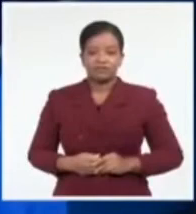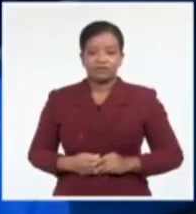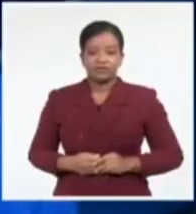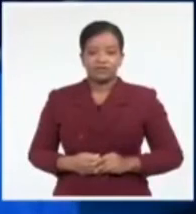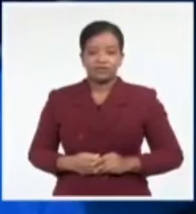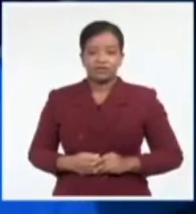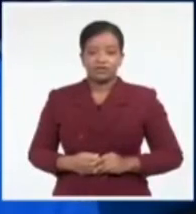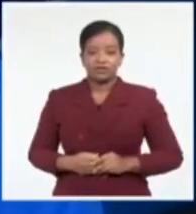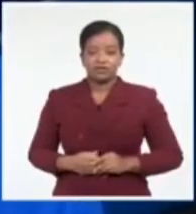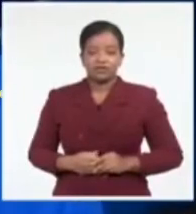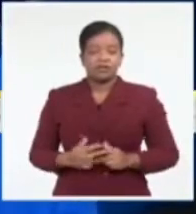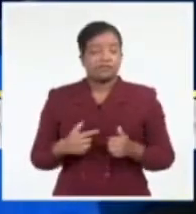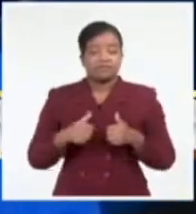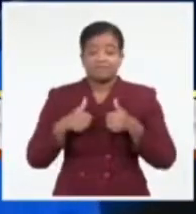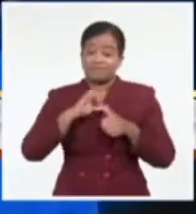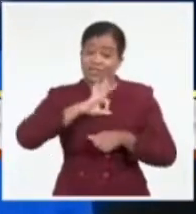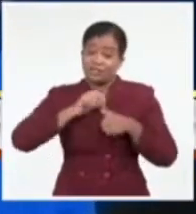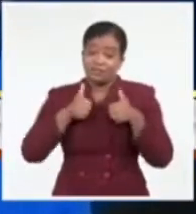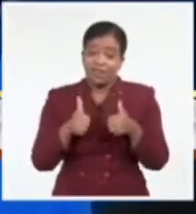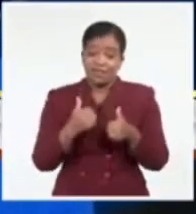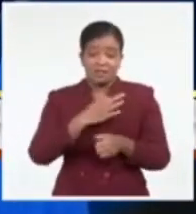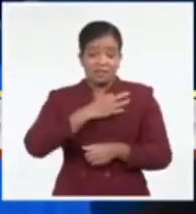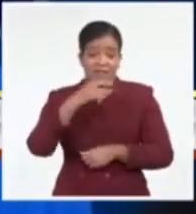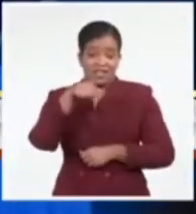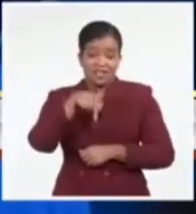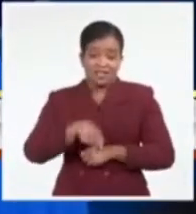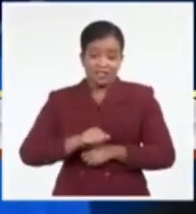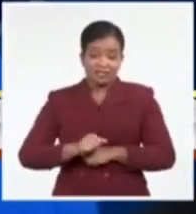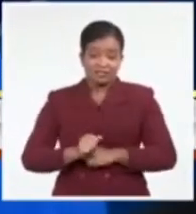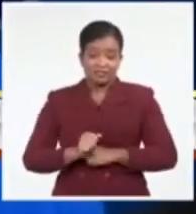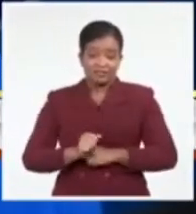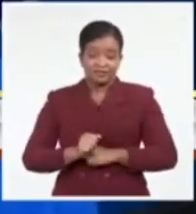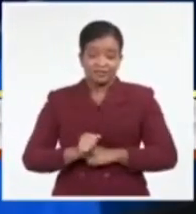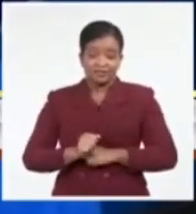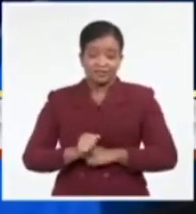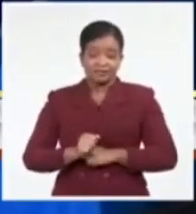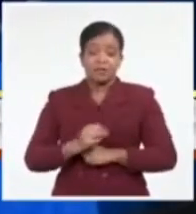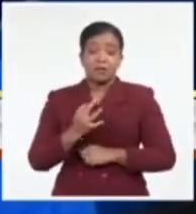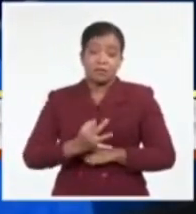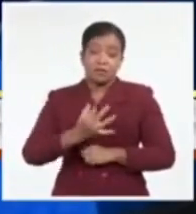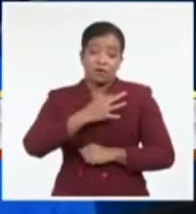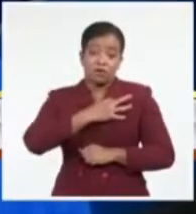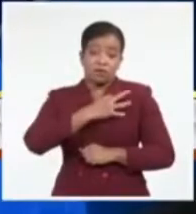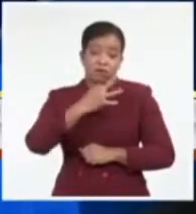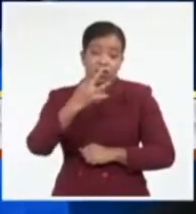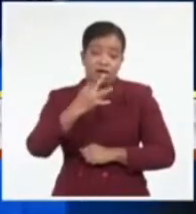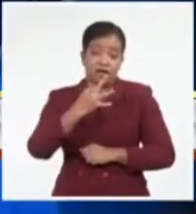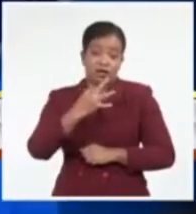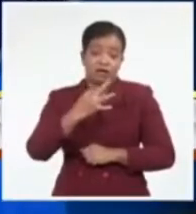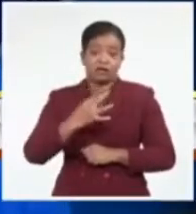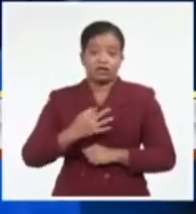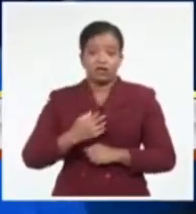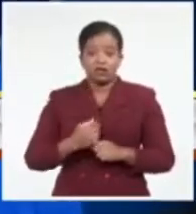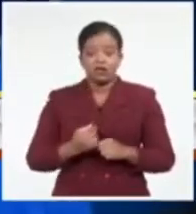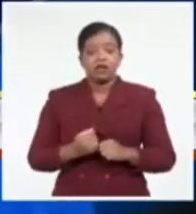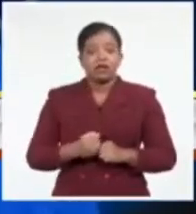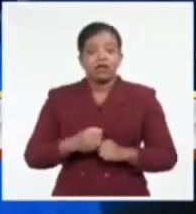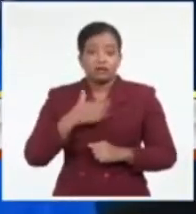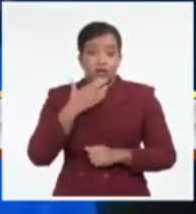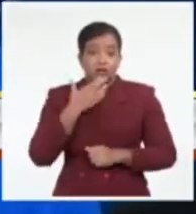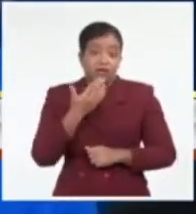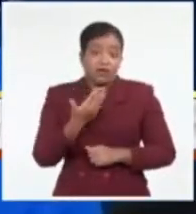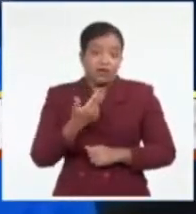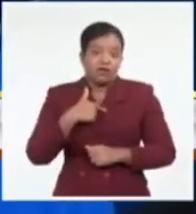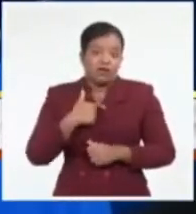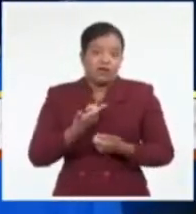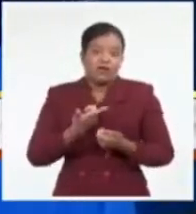honor estar aquí para que te den la oportunidad de ganarte un puesto para representar a tu país. Las cuatro letras es algo muy grande, algo que todo deportista